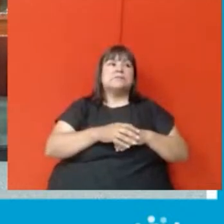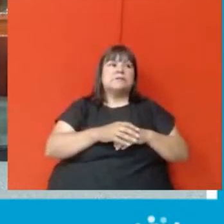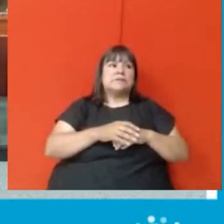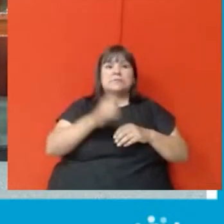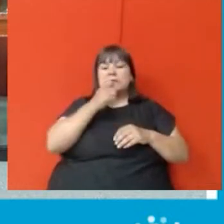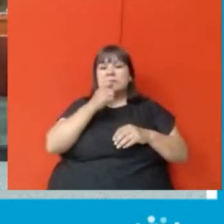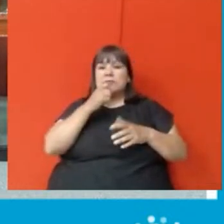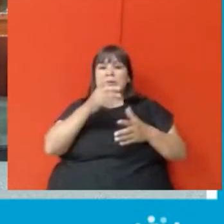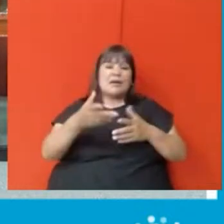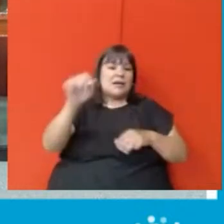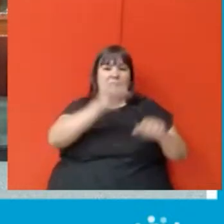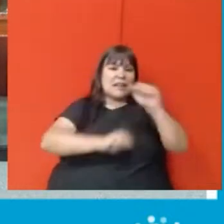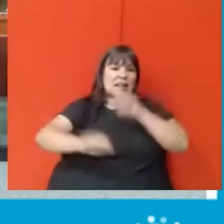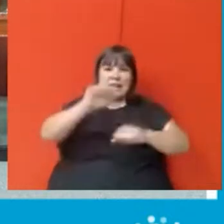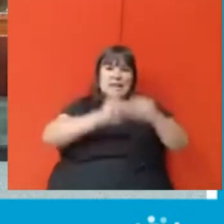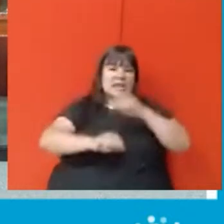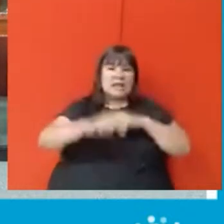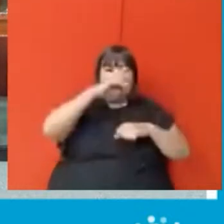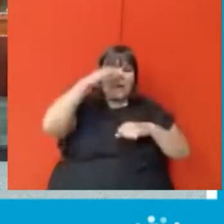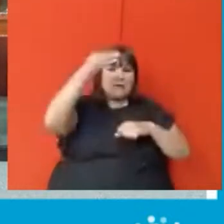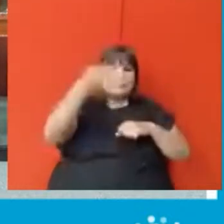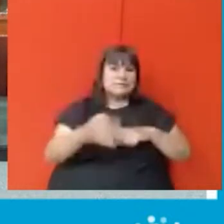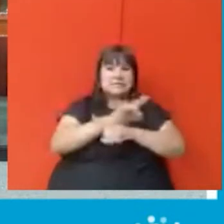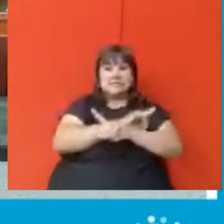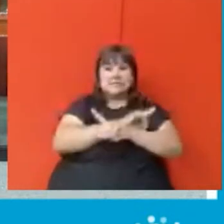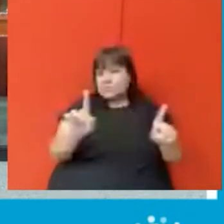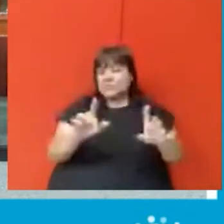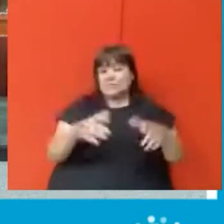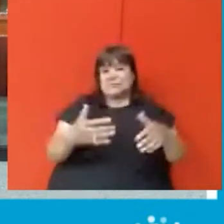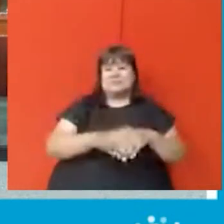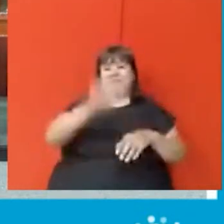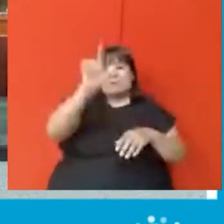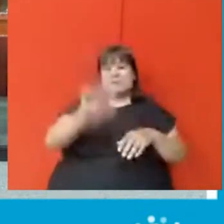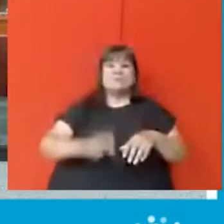fueran inadecuados para que lo usaran no solamente las personas mayores, sino cualquier tipo de personas,